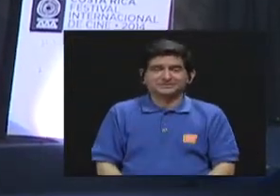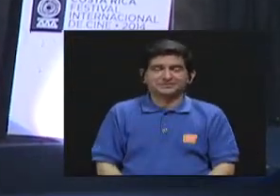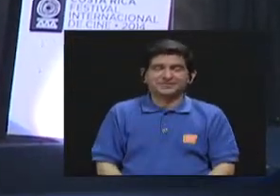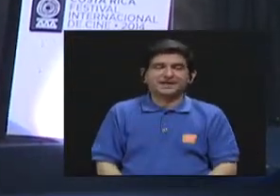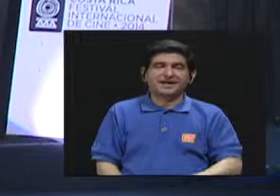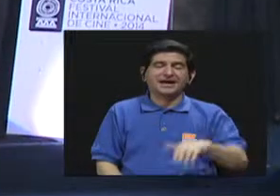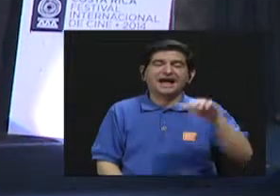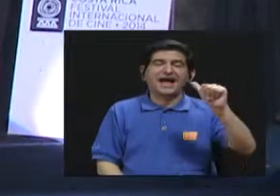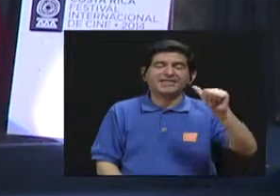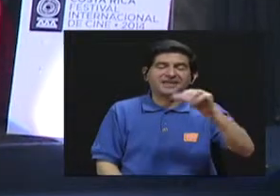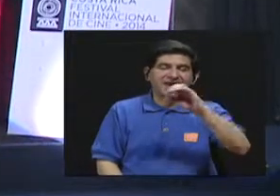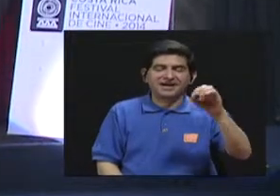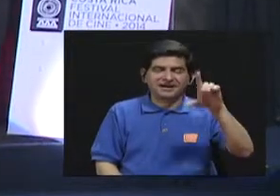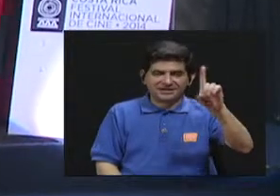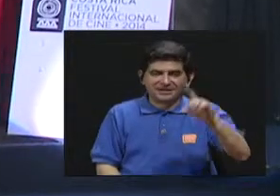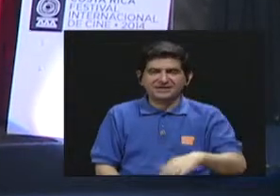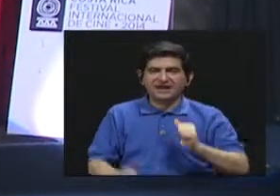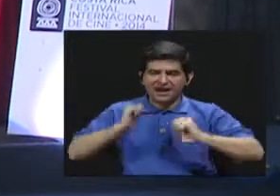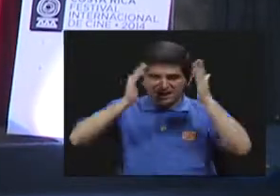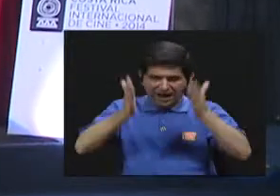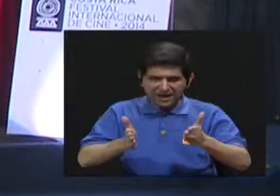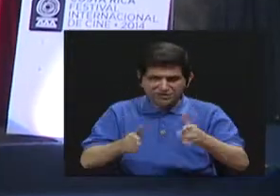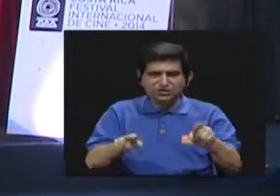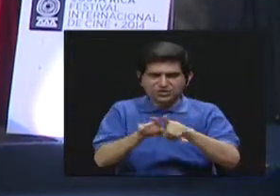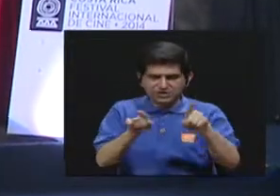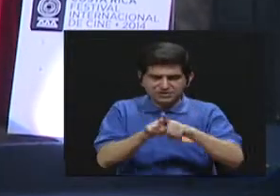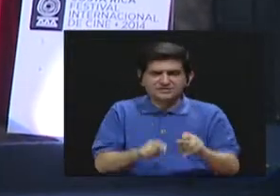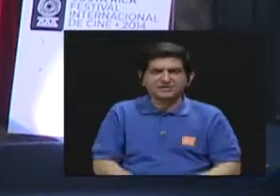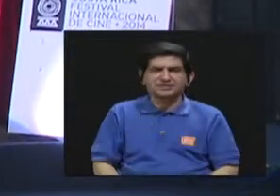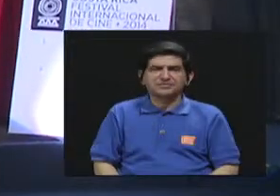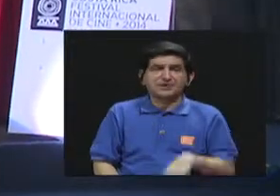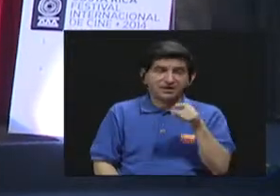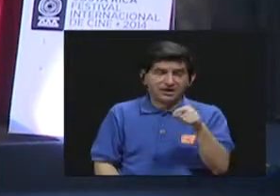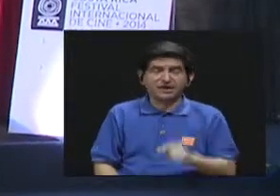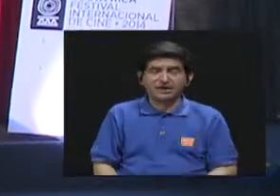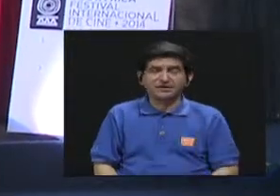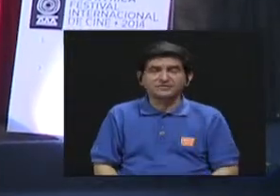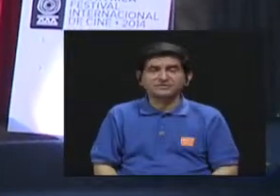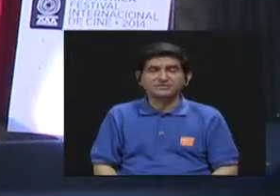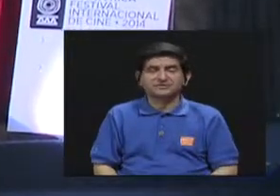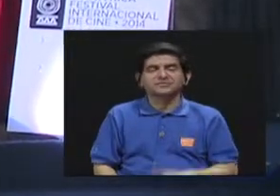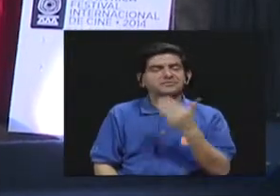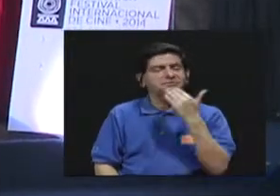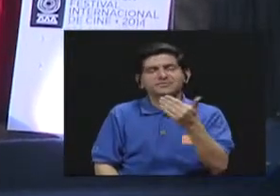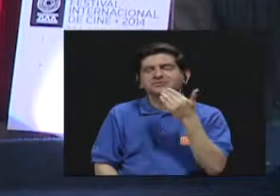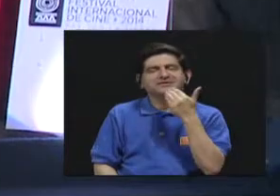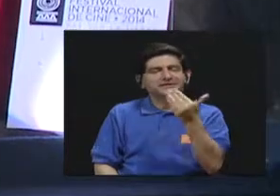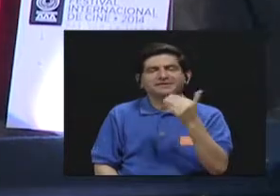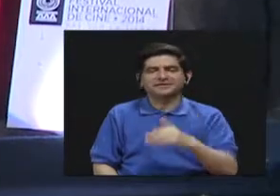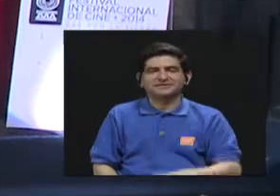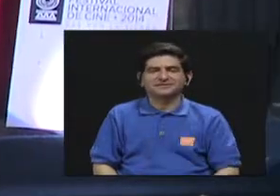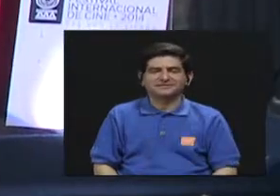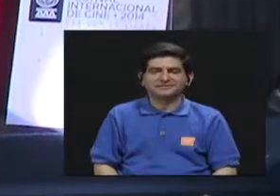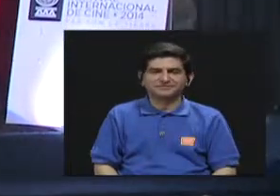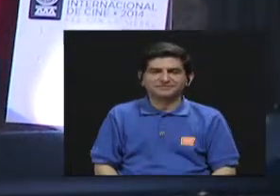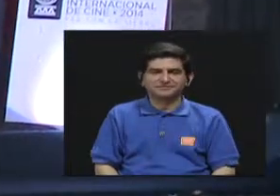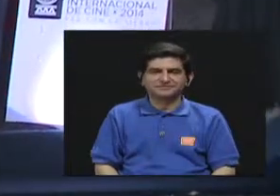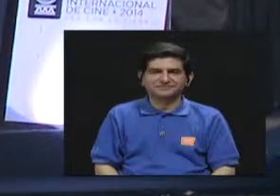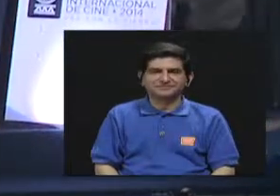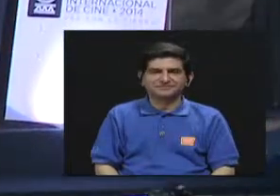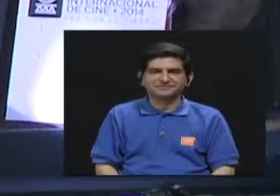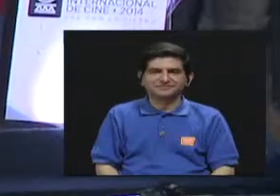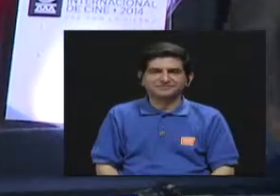A Adriana y Daniel, que fueron los actores y estuvieron con nosotros durante todo ese tiempo. Así que, gracias. Muchas gracias. Me confundí demasiado